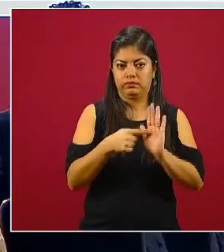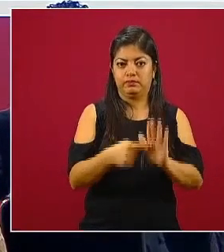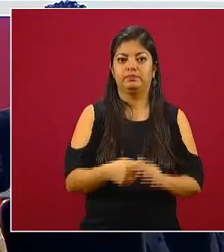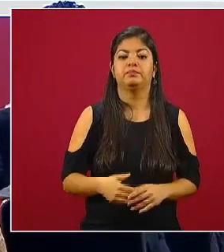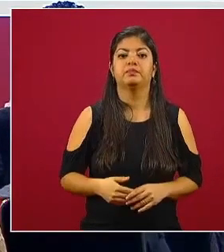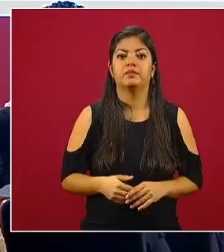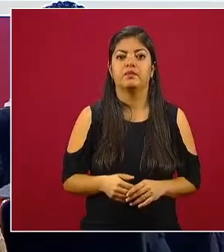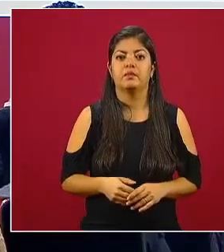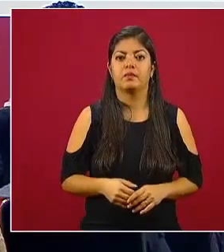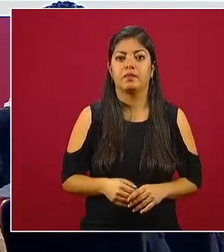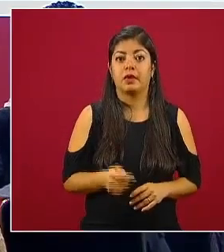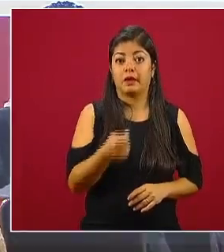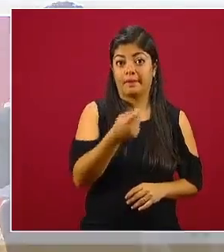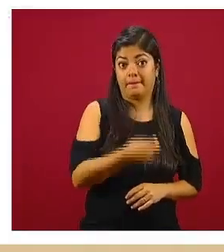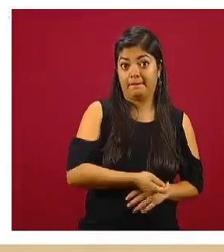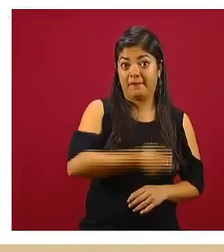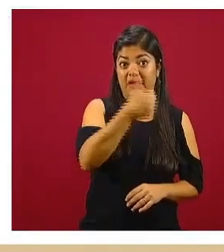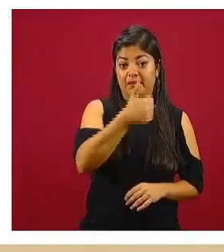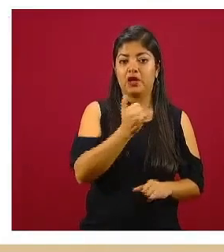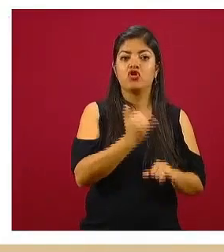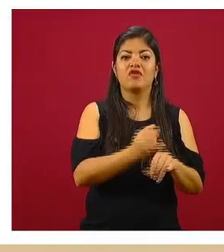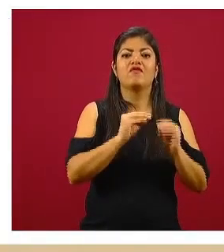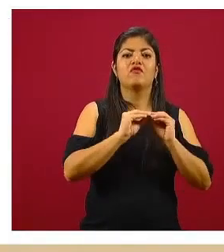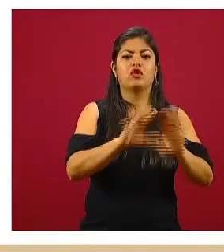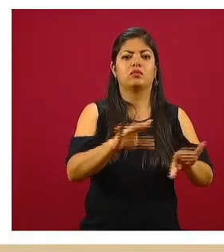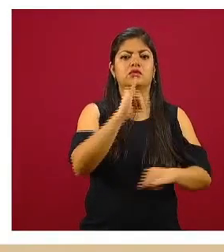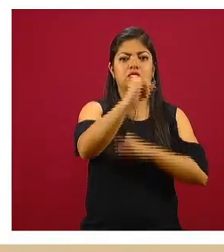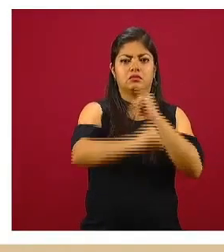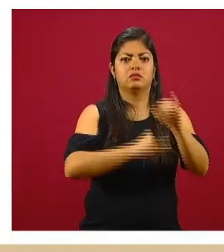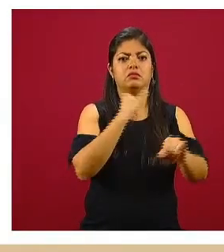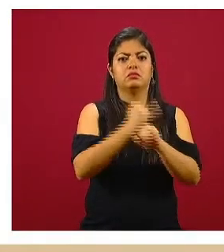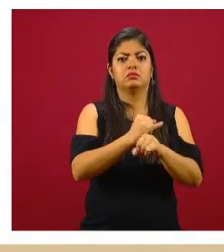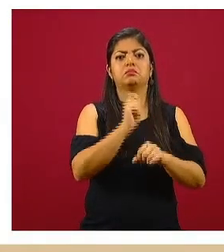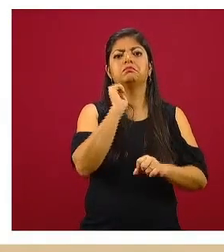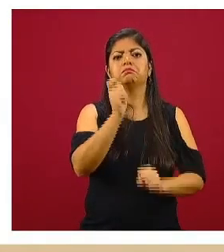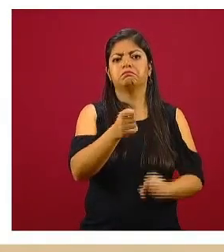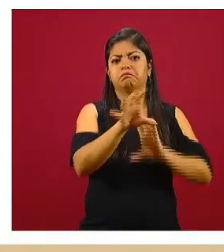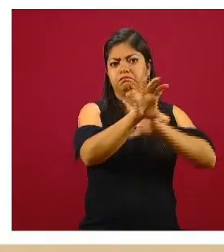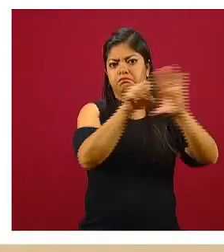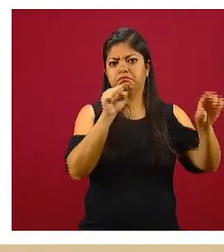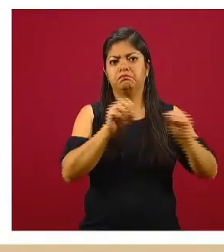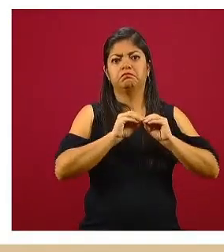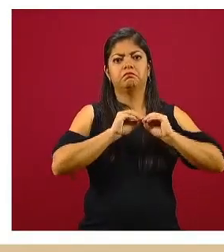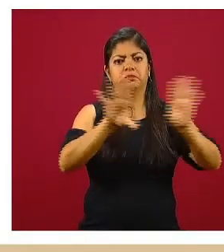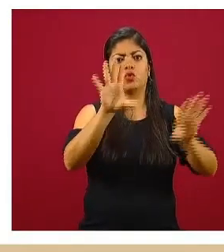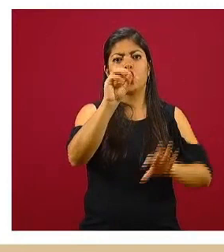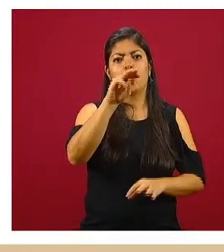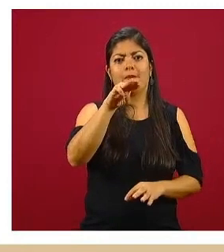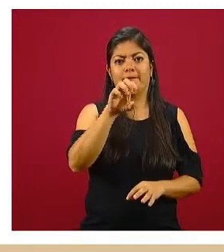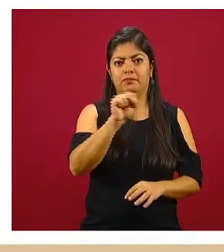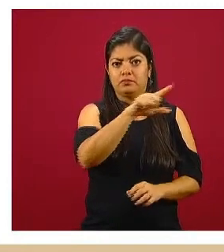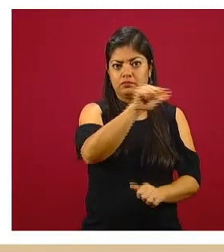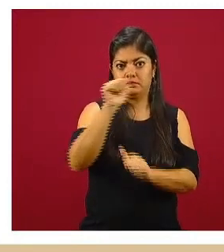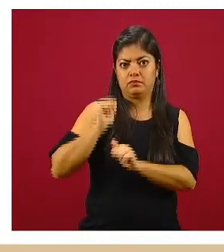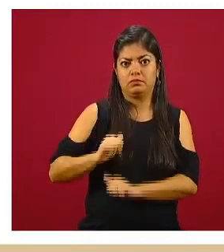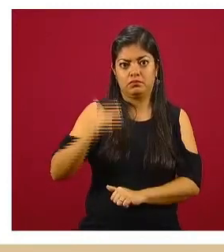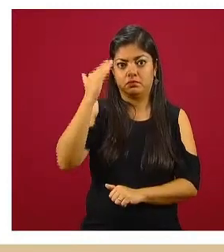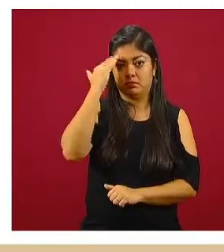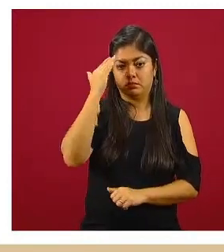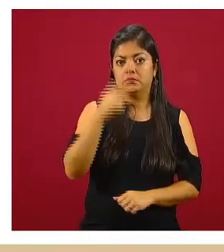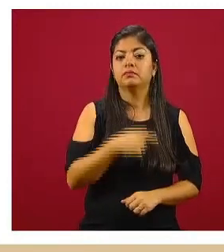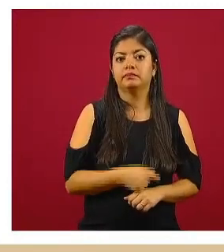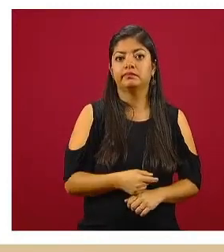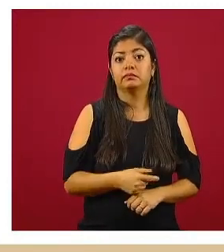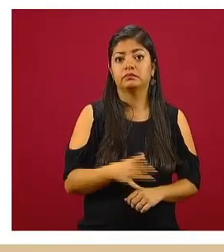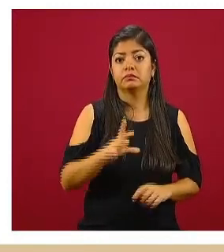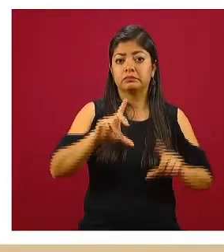primer lugar, tenemos la información internacional tomada de los datos que publica la Organización Mundial de la Salud y vemos